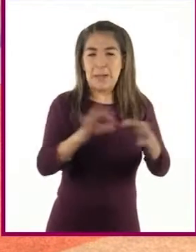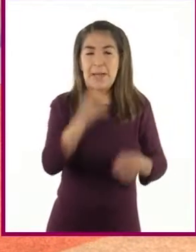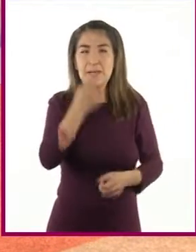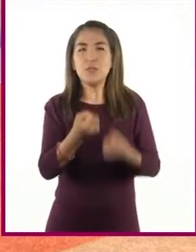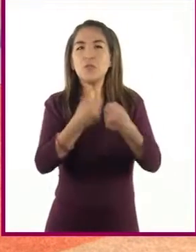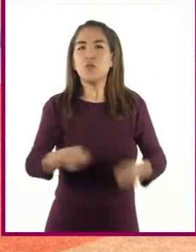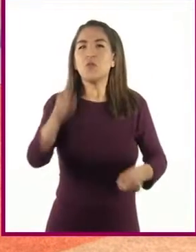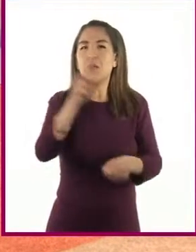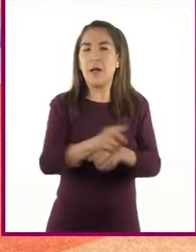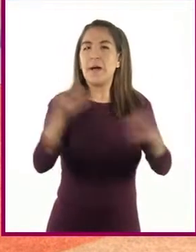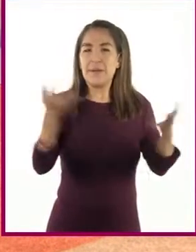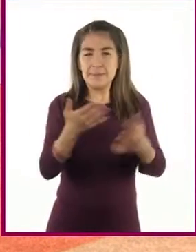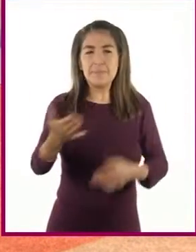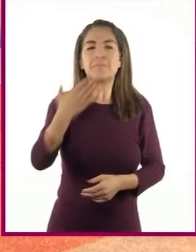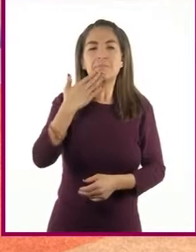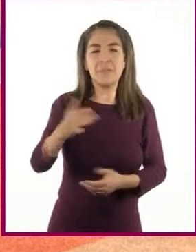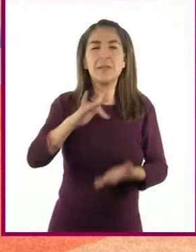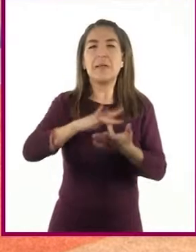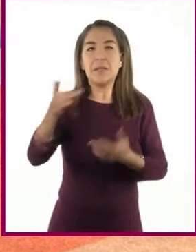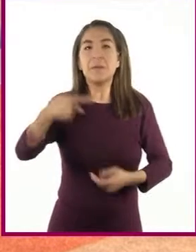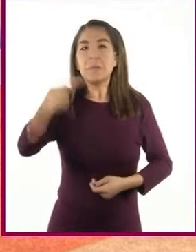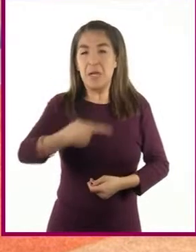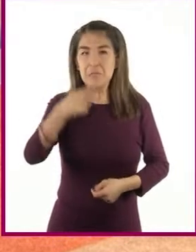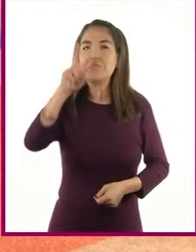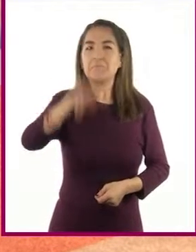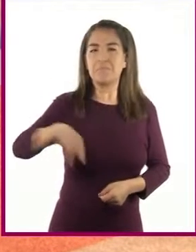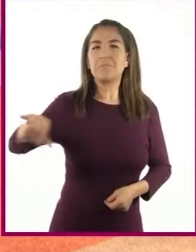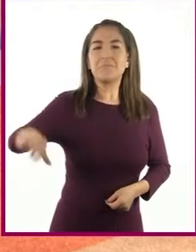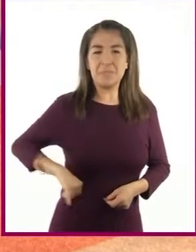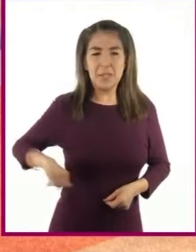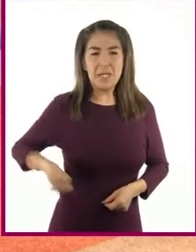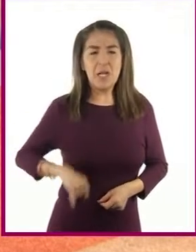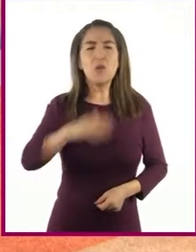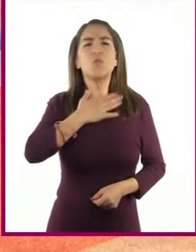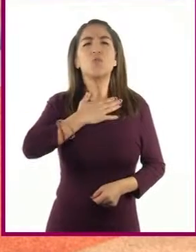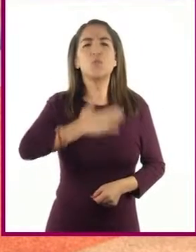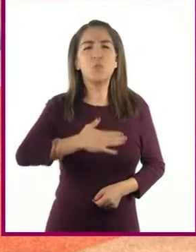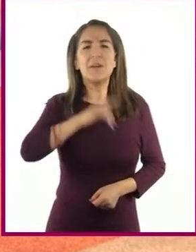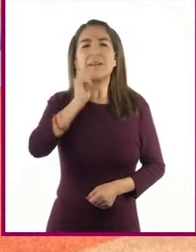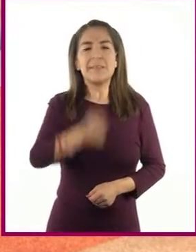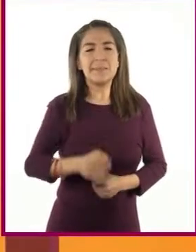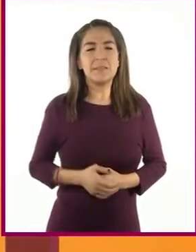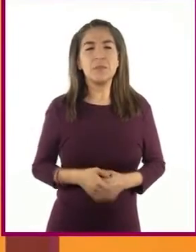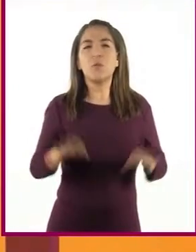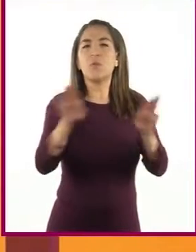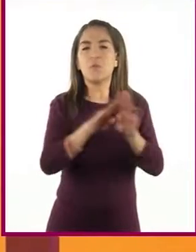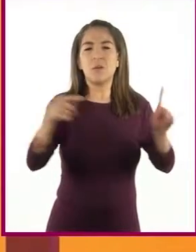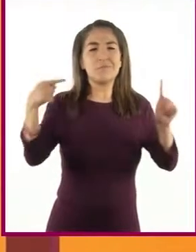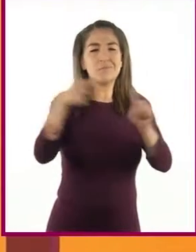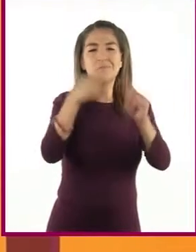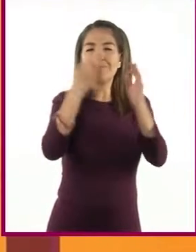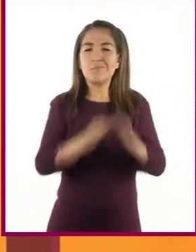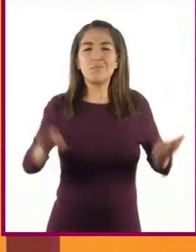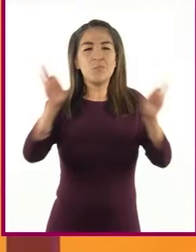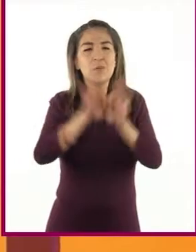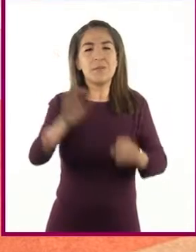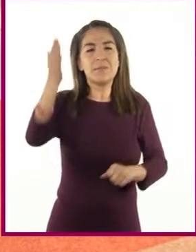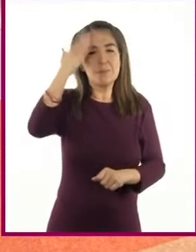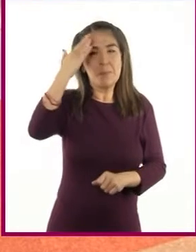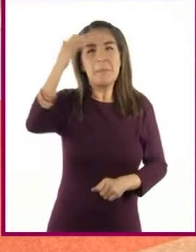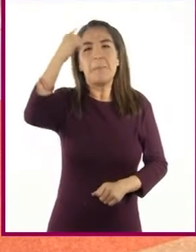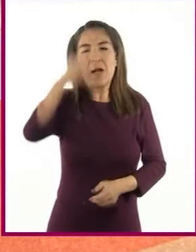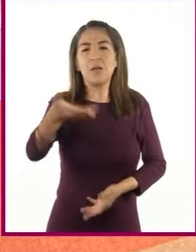bien, muchas gracias, Nadia. Es una pregunta interesante. La justicia es un principio fundamental para